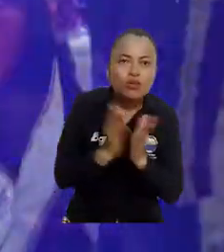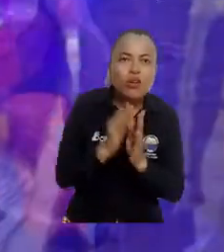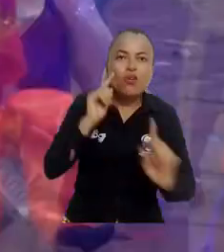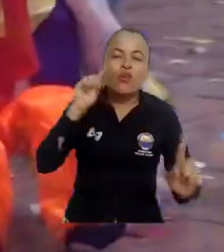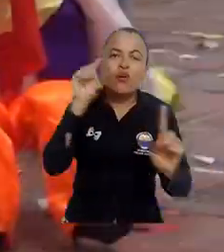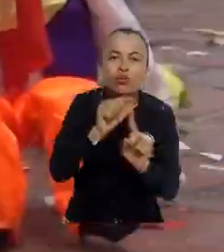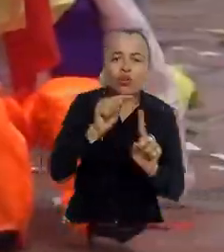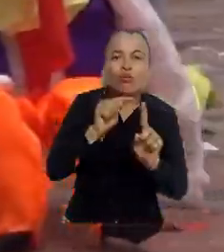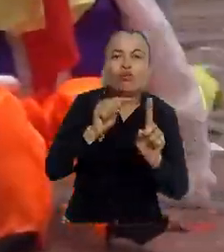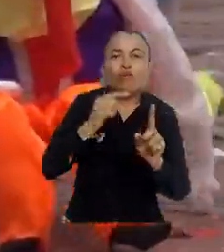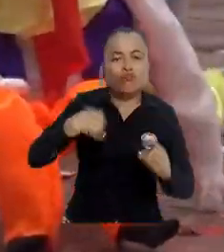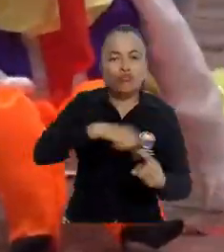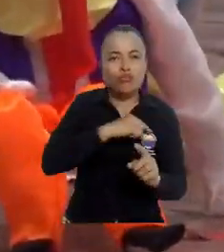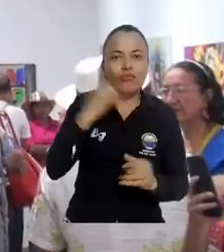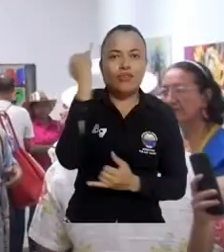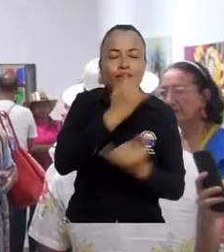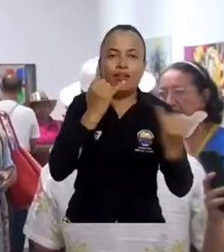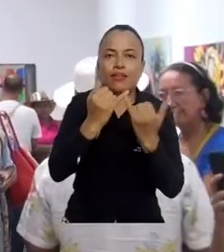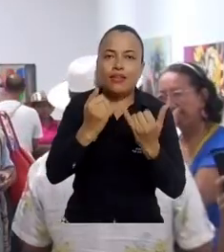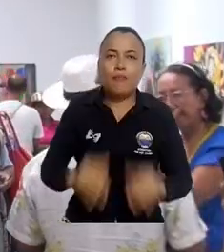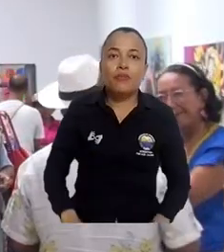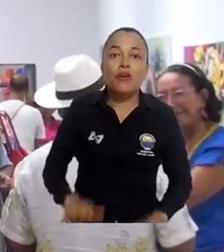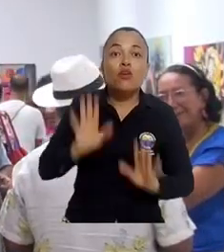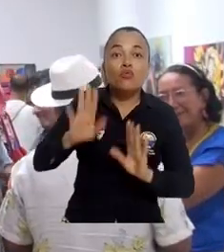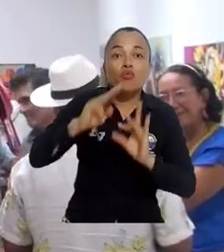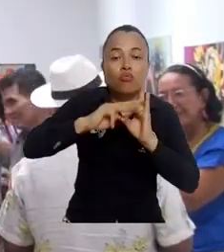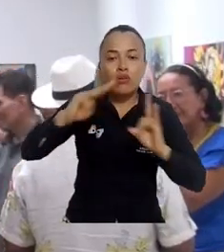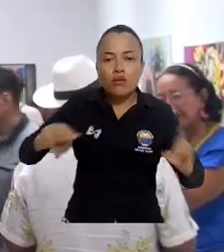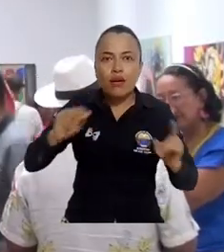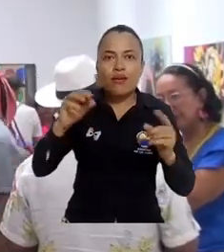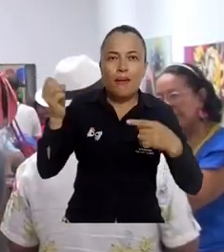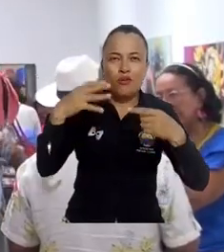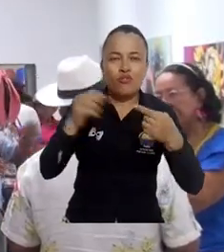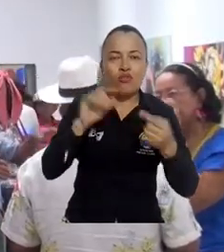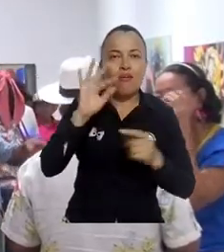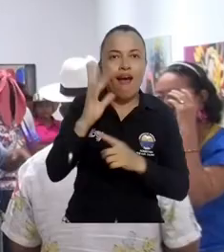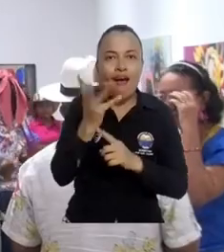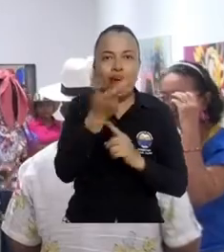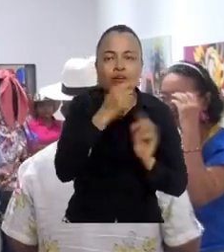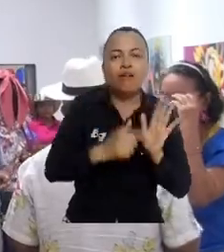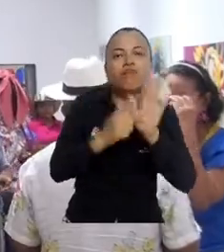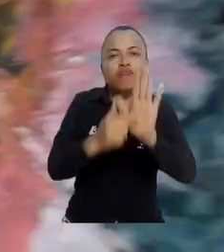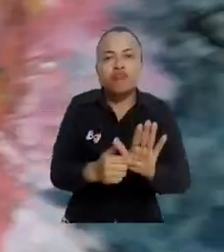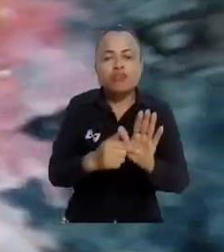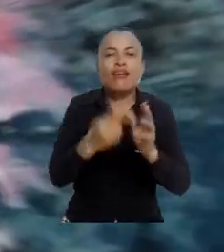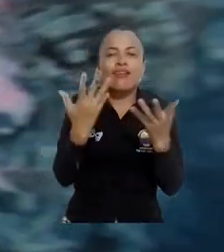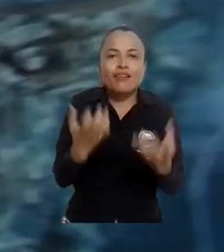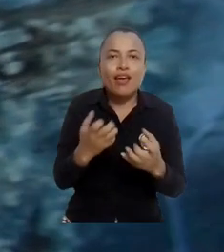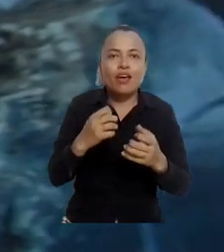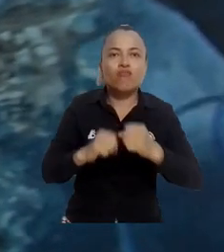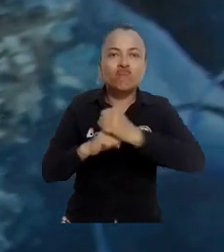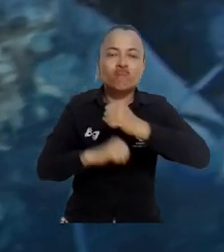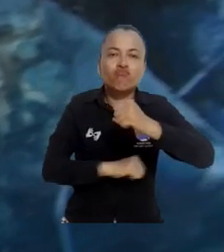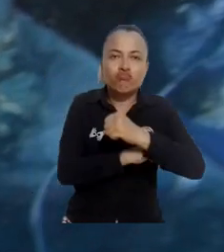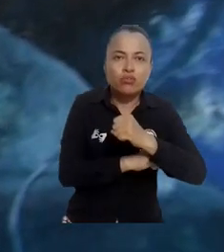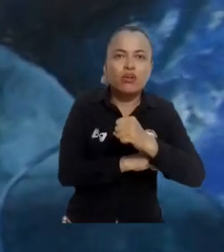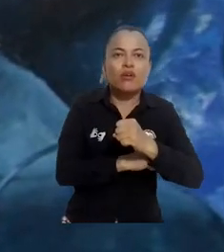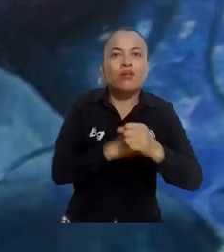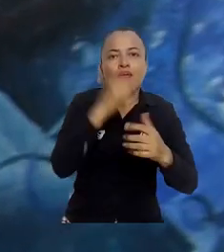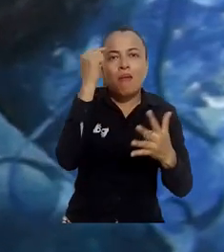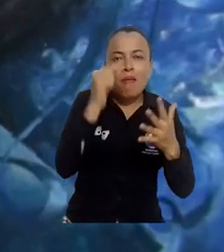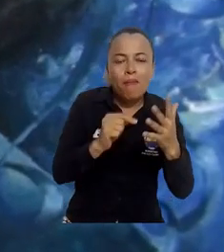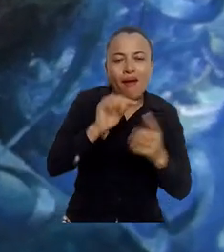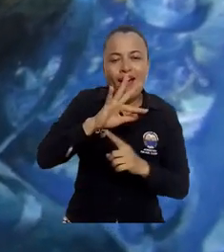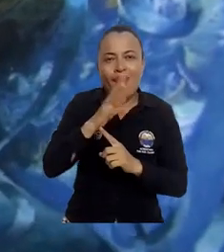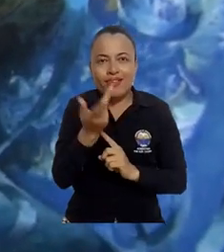ciudad en torno a nuestra identidad. La Universidad Magdalena, con esta exposición artística, busca consolidar y